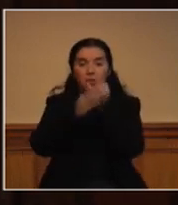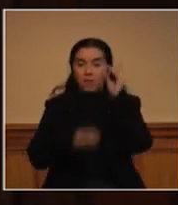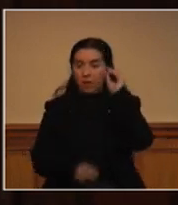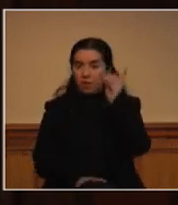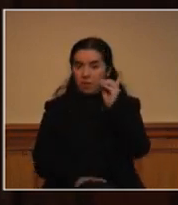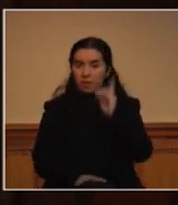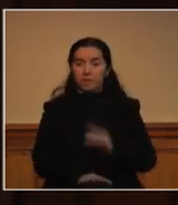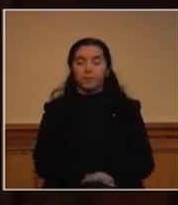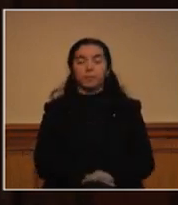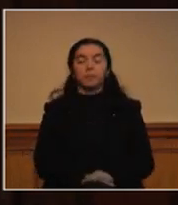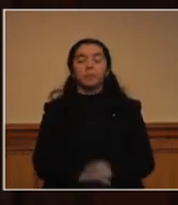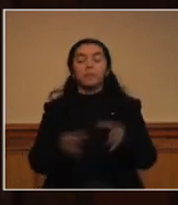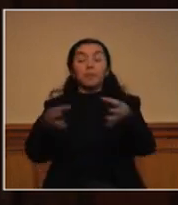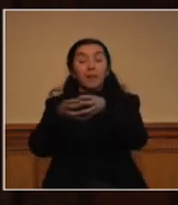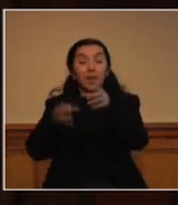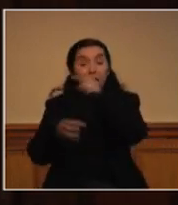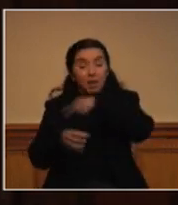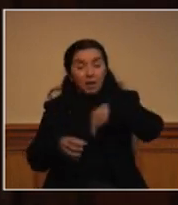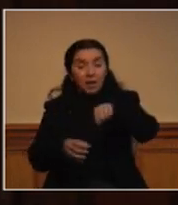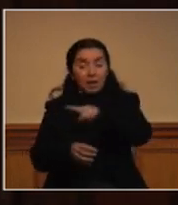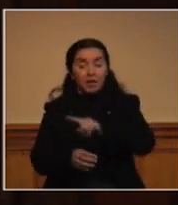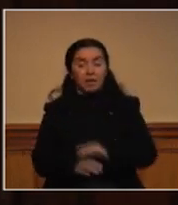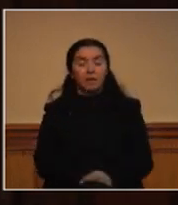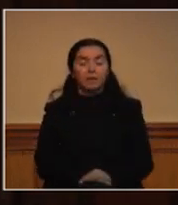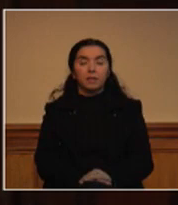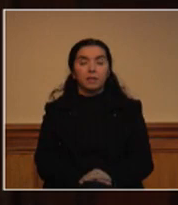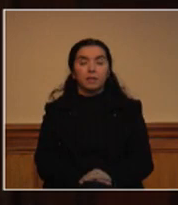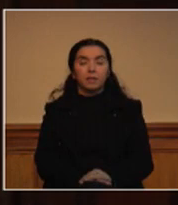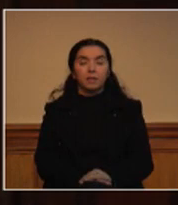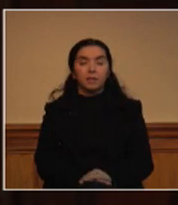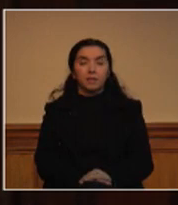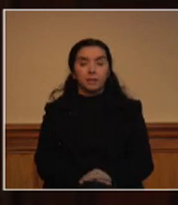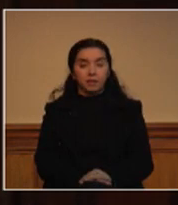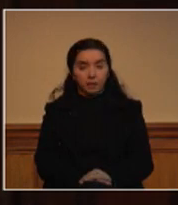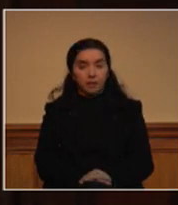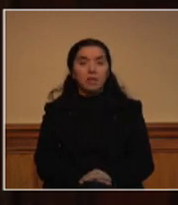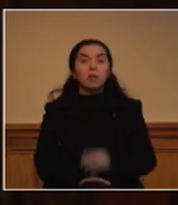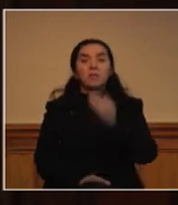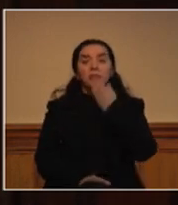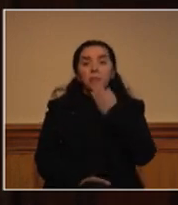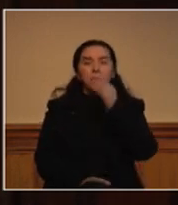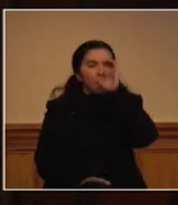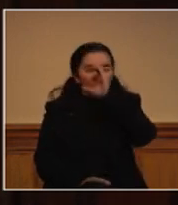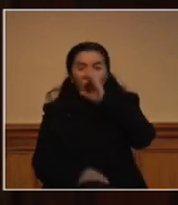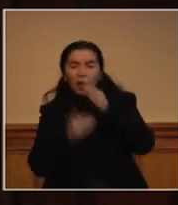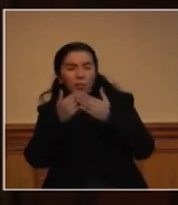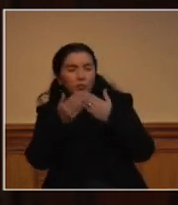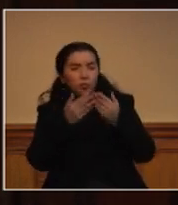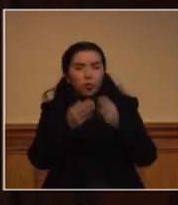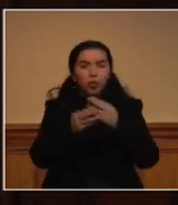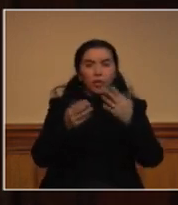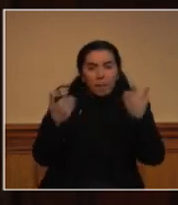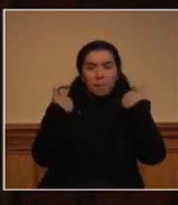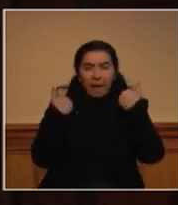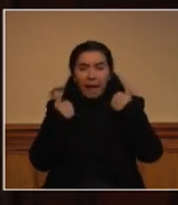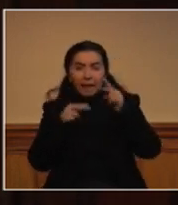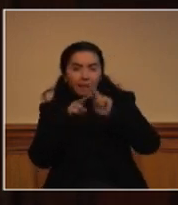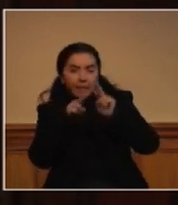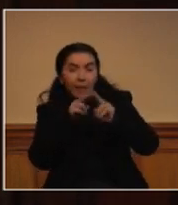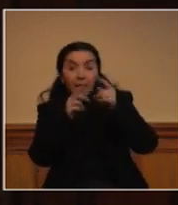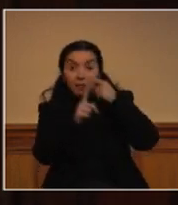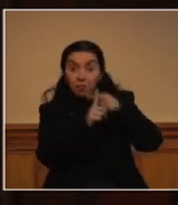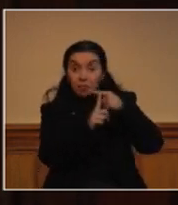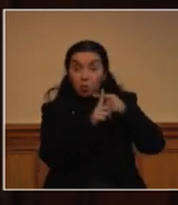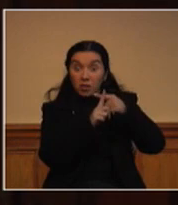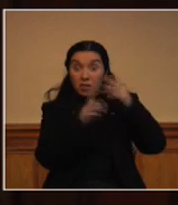que tiene también un portal donde se dedican a recoger las buenas prácticas en relación a la inclusión